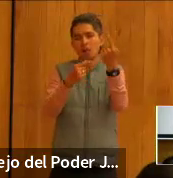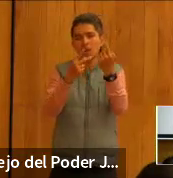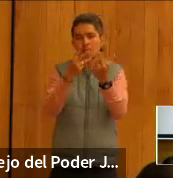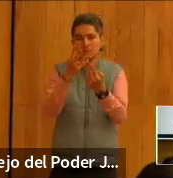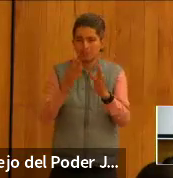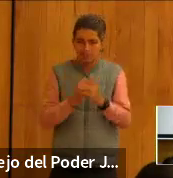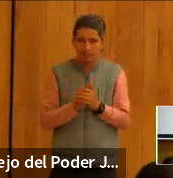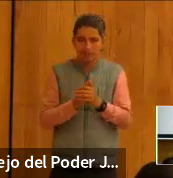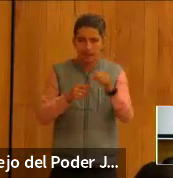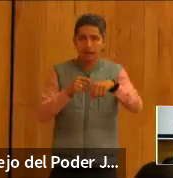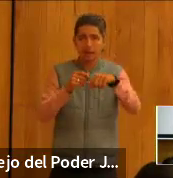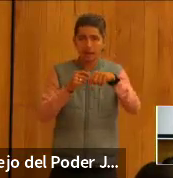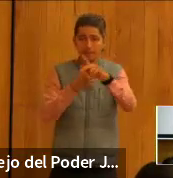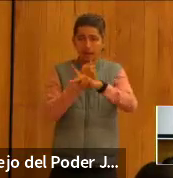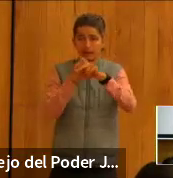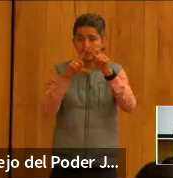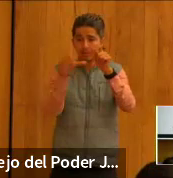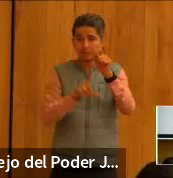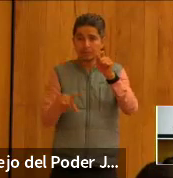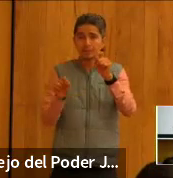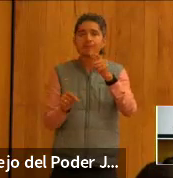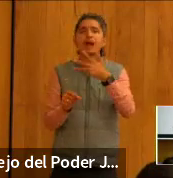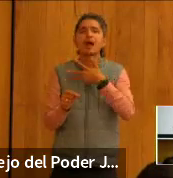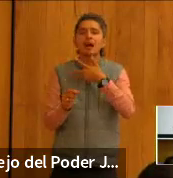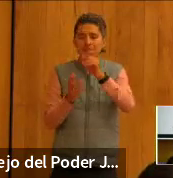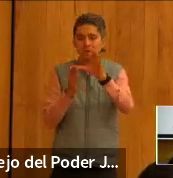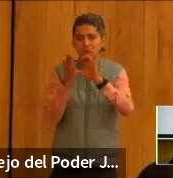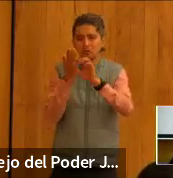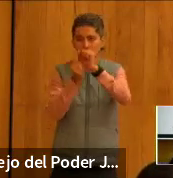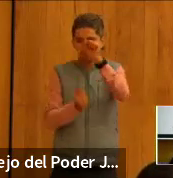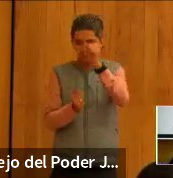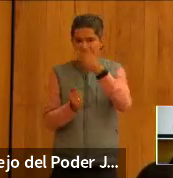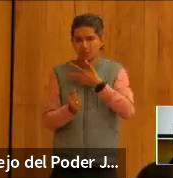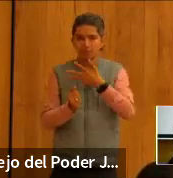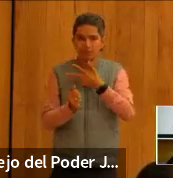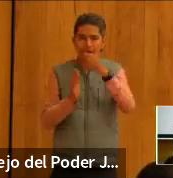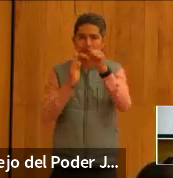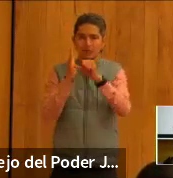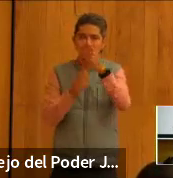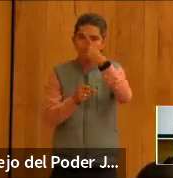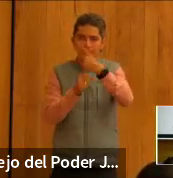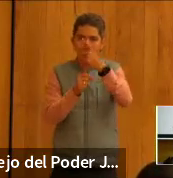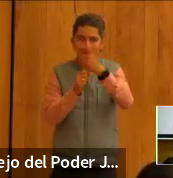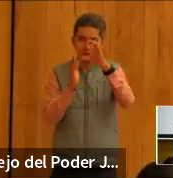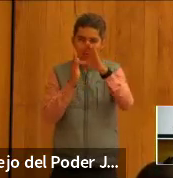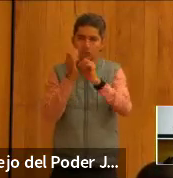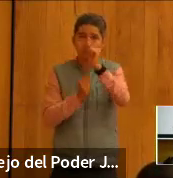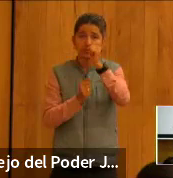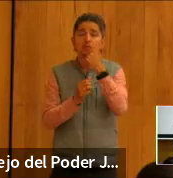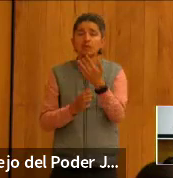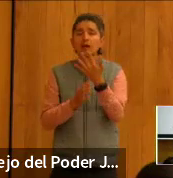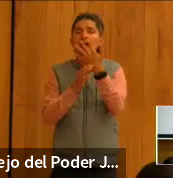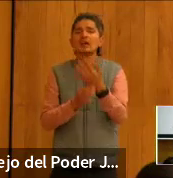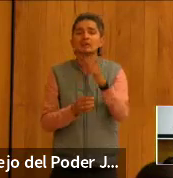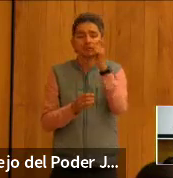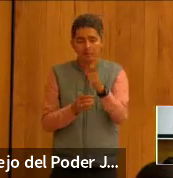a nivel nacional, tenemos a la Carta Magna, por supuesto, en el artículo primero constitucional que habla de la